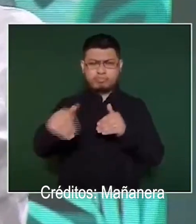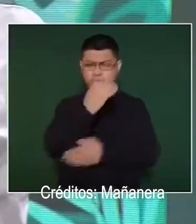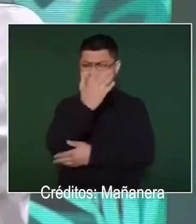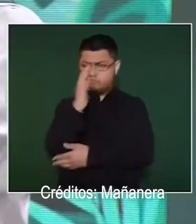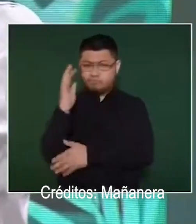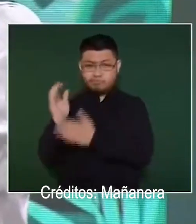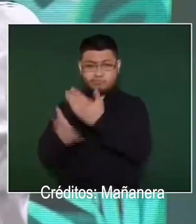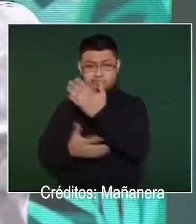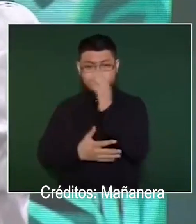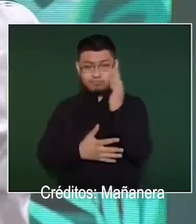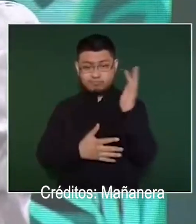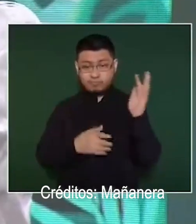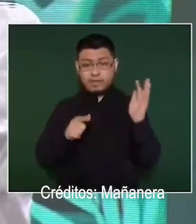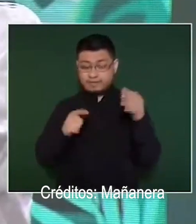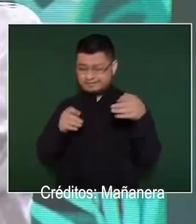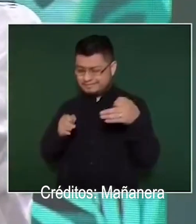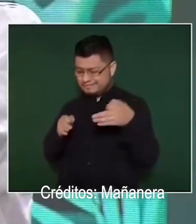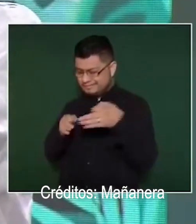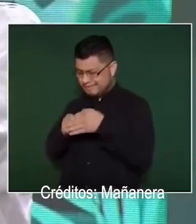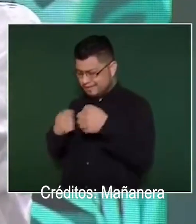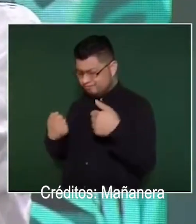los límites con Guatemala,